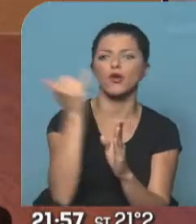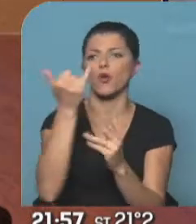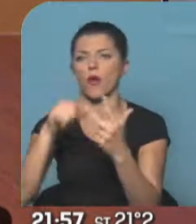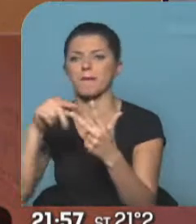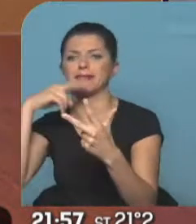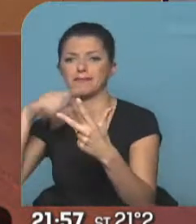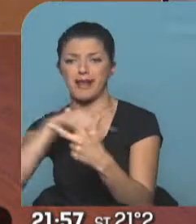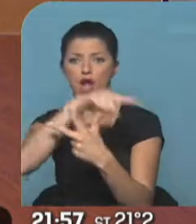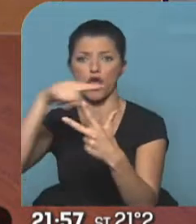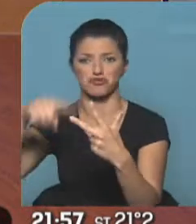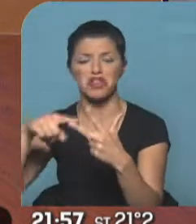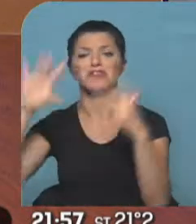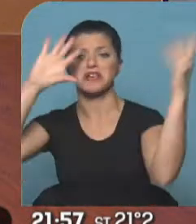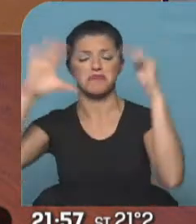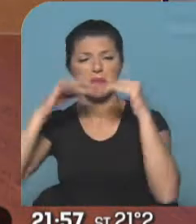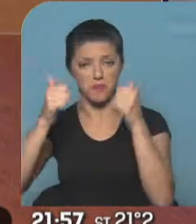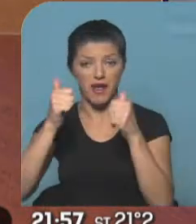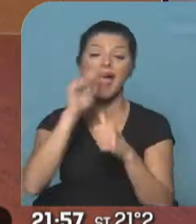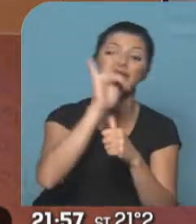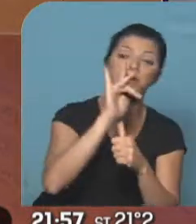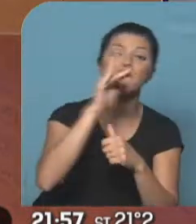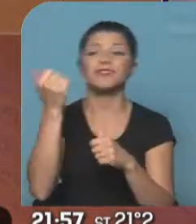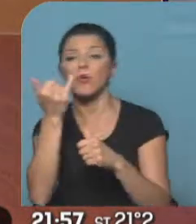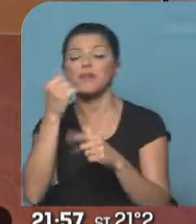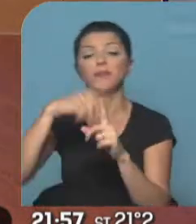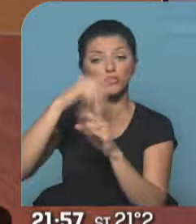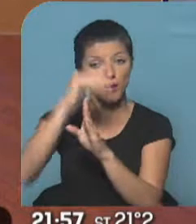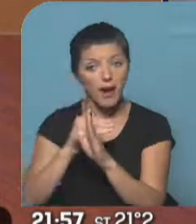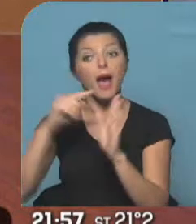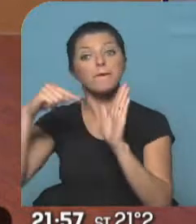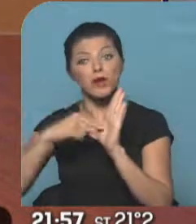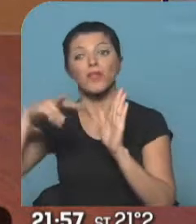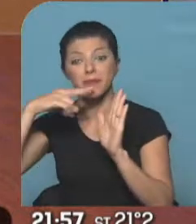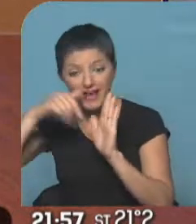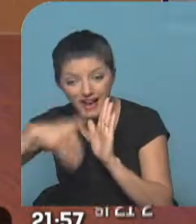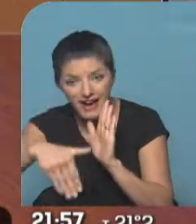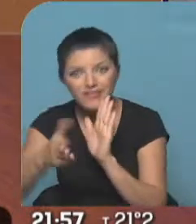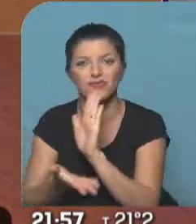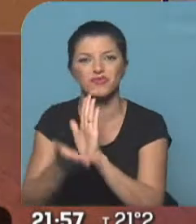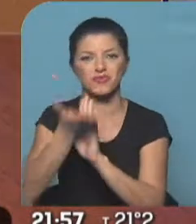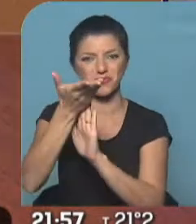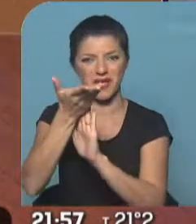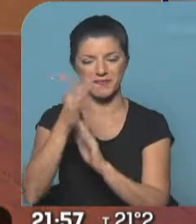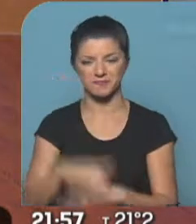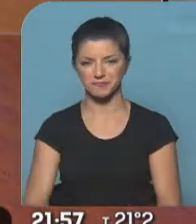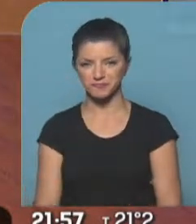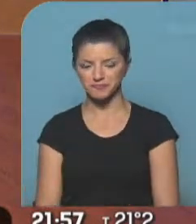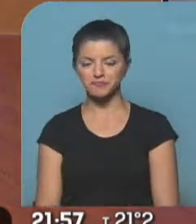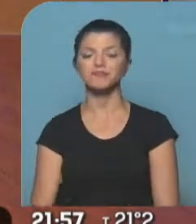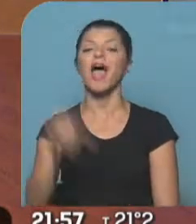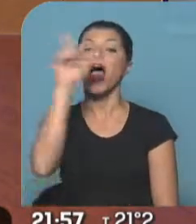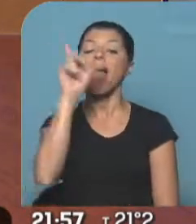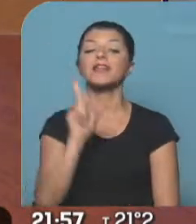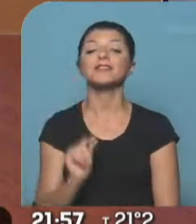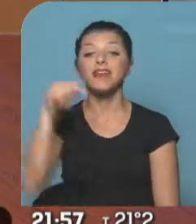buenas condiciones meteorológicas entre miércoles y jueves con descenso de las temperaturas, pero a partir del viernes vuelve a ascender la misma. En el resto del país, en el